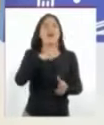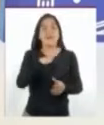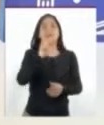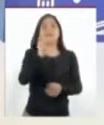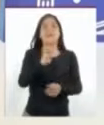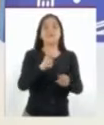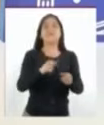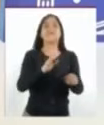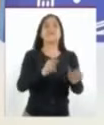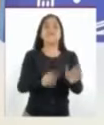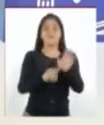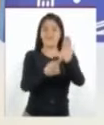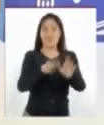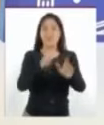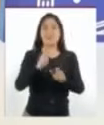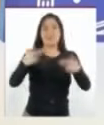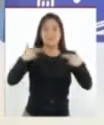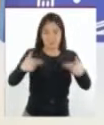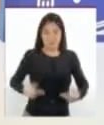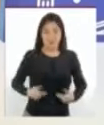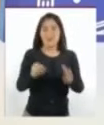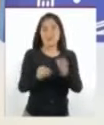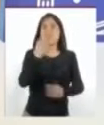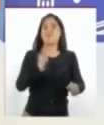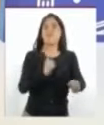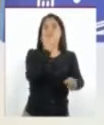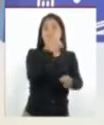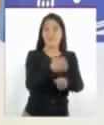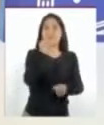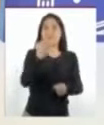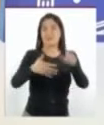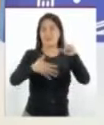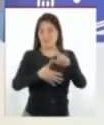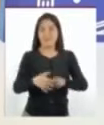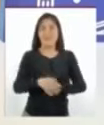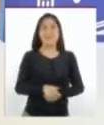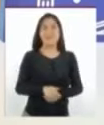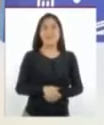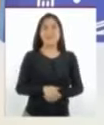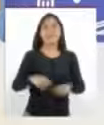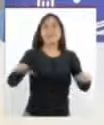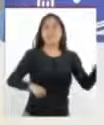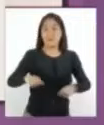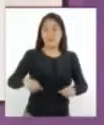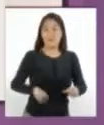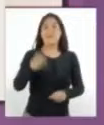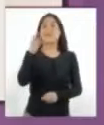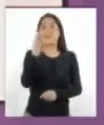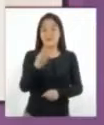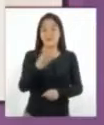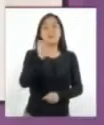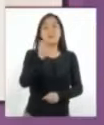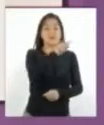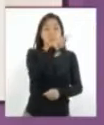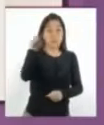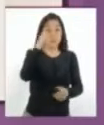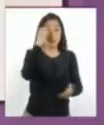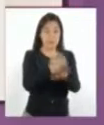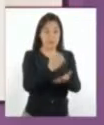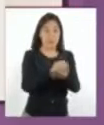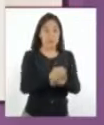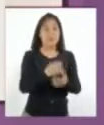sobre la presencia de los seres humanos en el continente americano. Actividad 3. En su cuaderno dividan